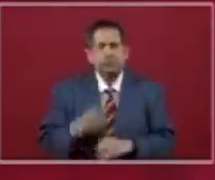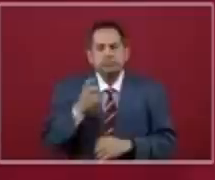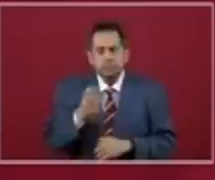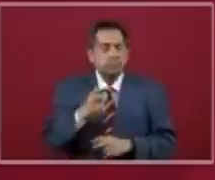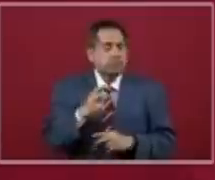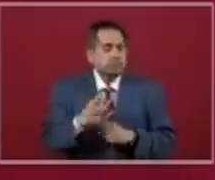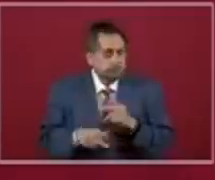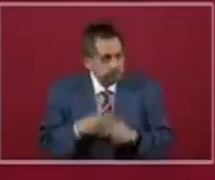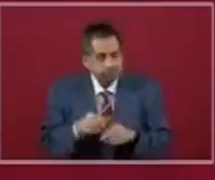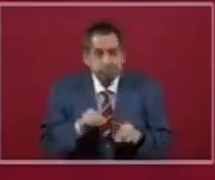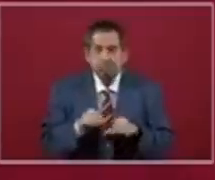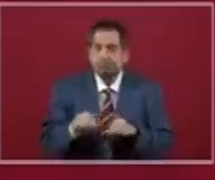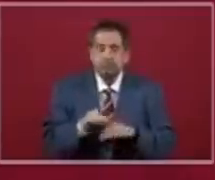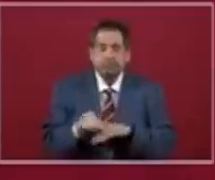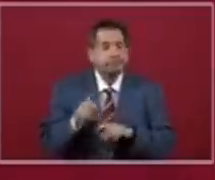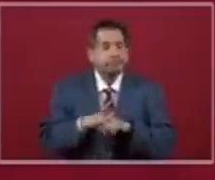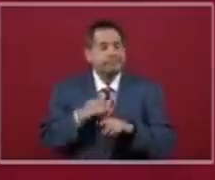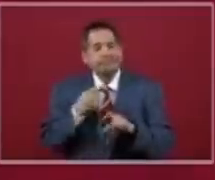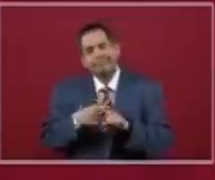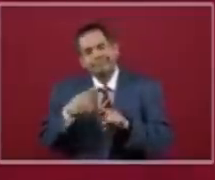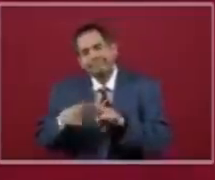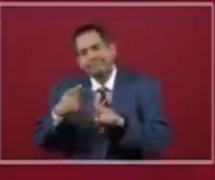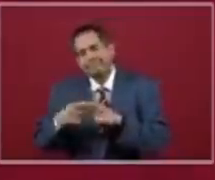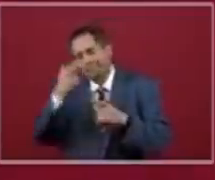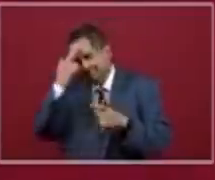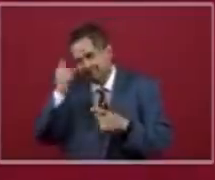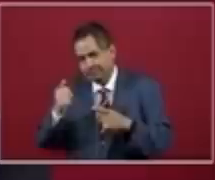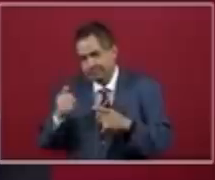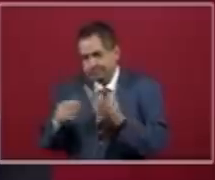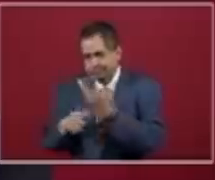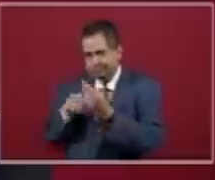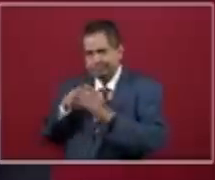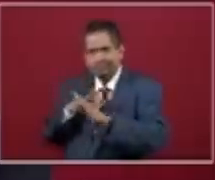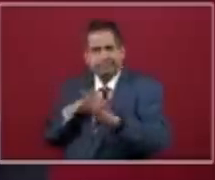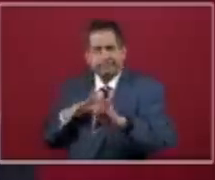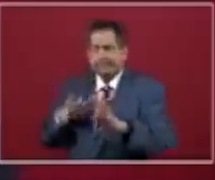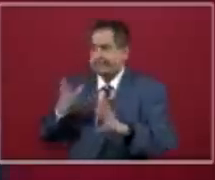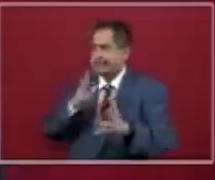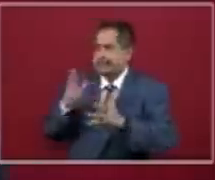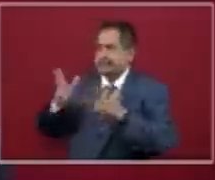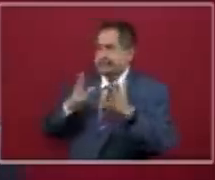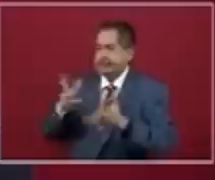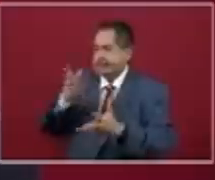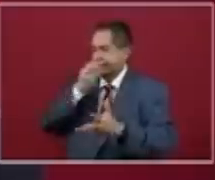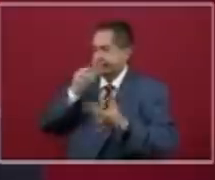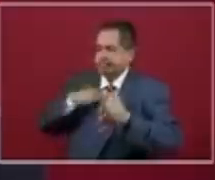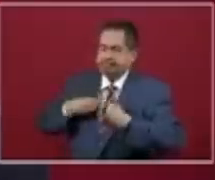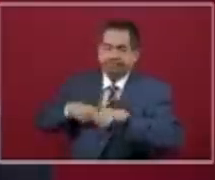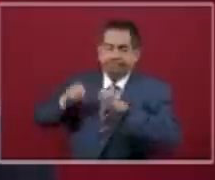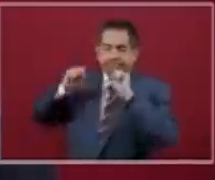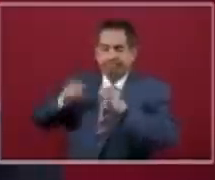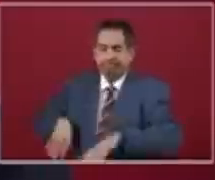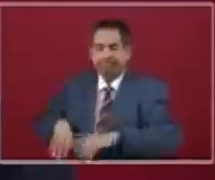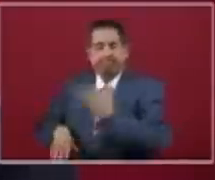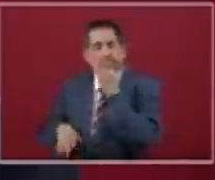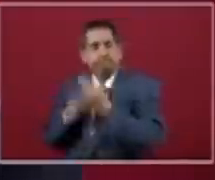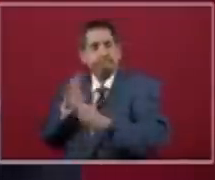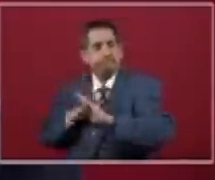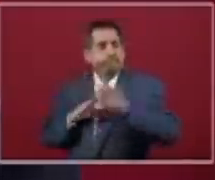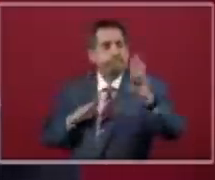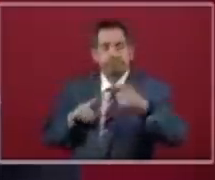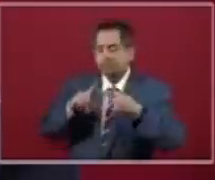a trabajar, porque por muy diversas razones, lo que se llama migración forzosa o forzada es por pobreza o por